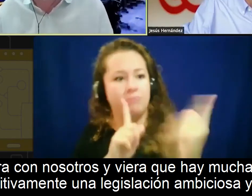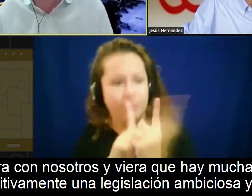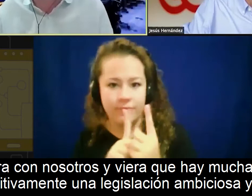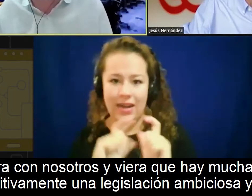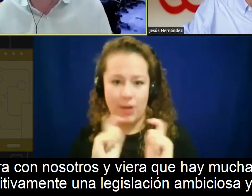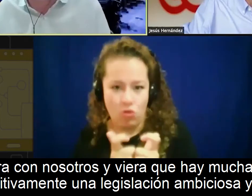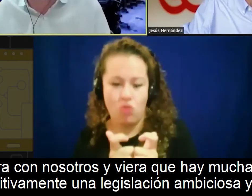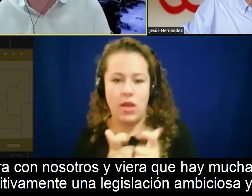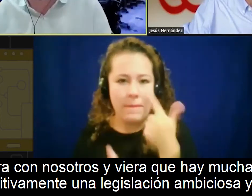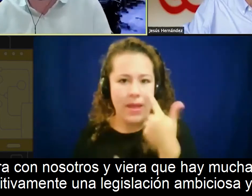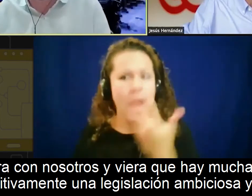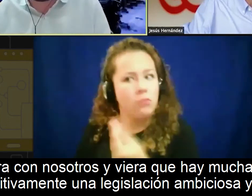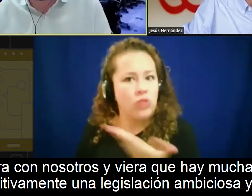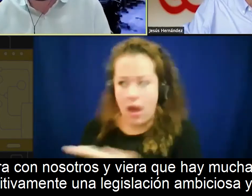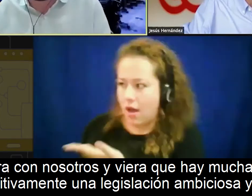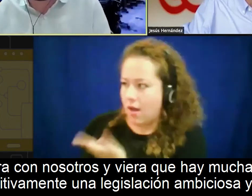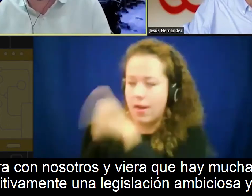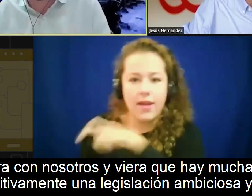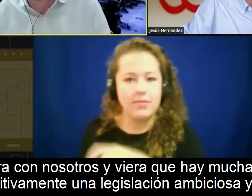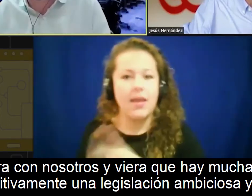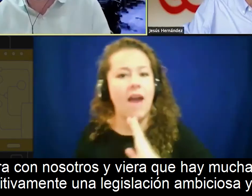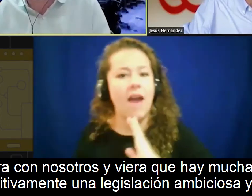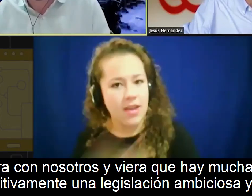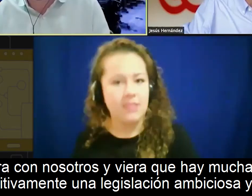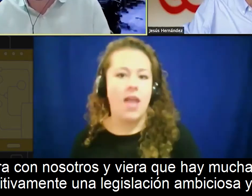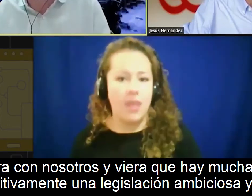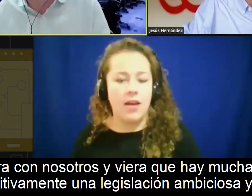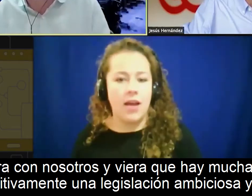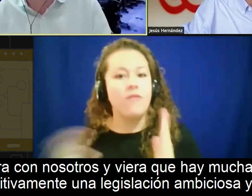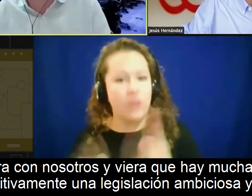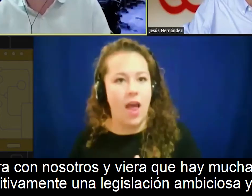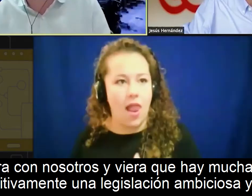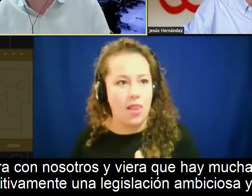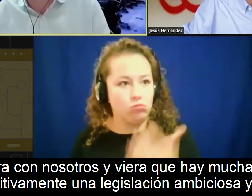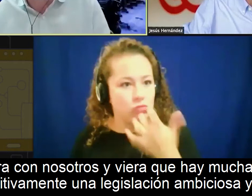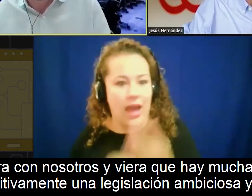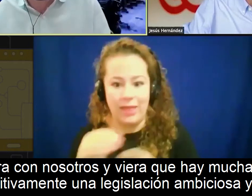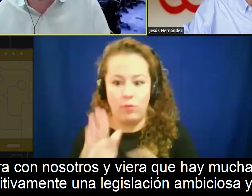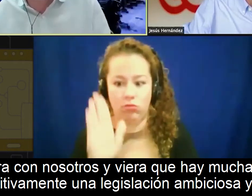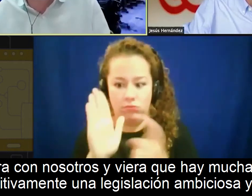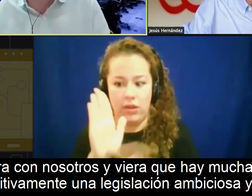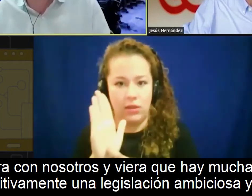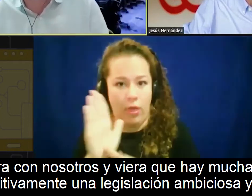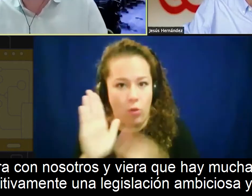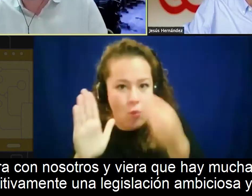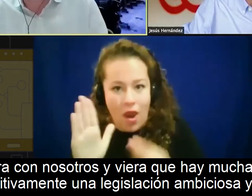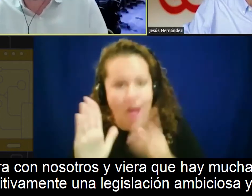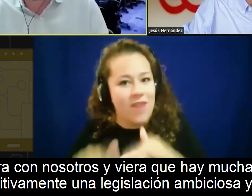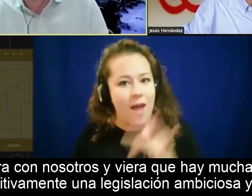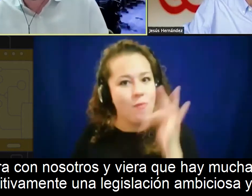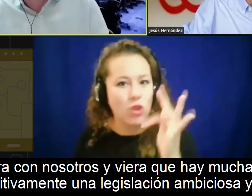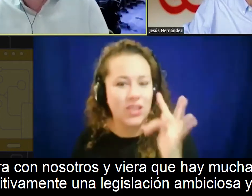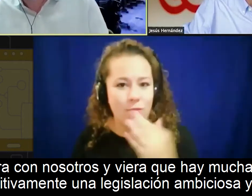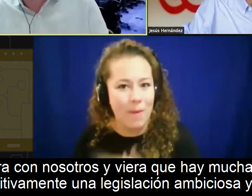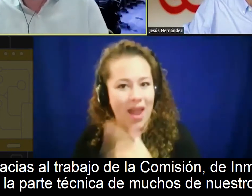gente afectada por a la que le afectaría positivamente una legislación ambiciosa, y fue muy, muy complejo. Al